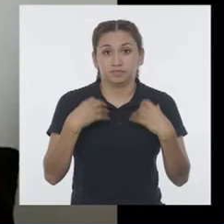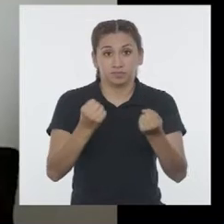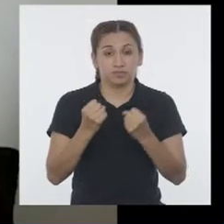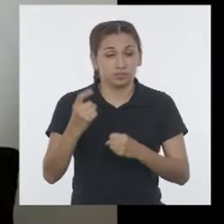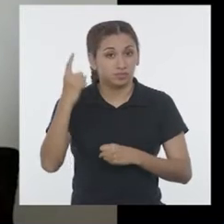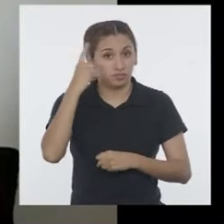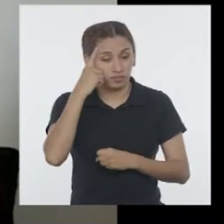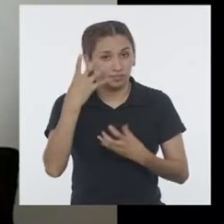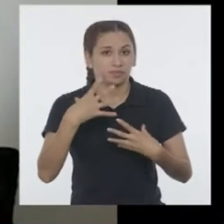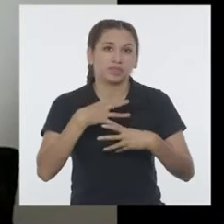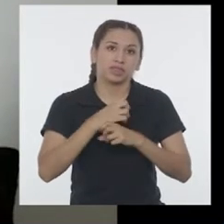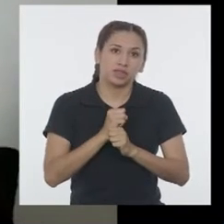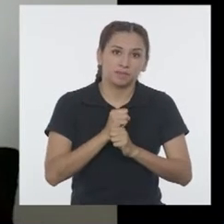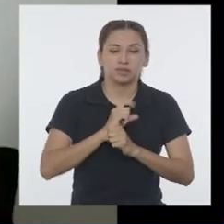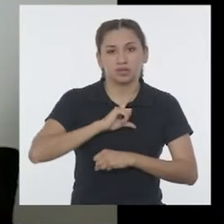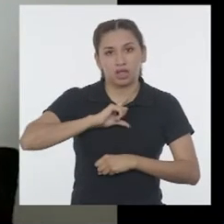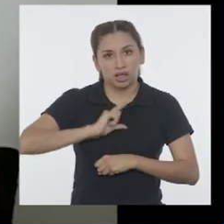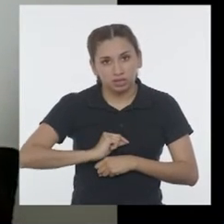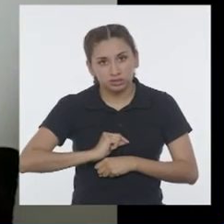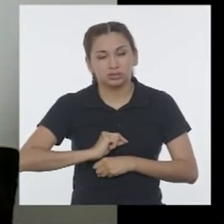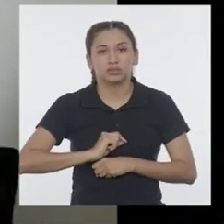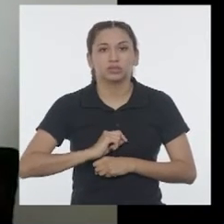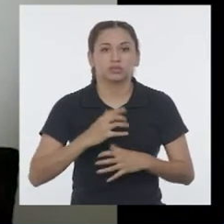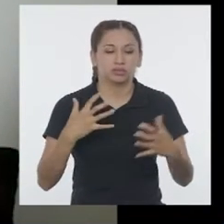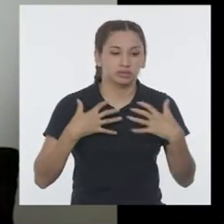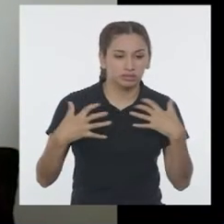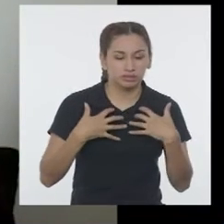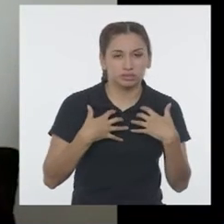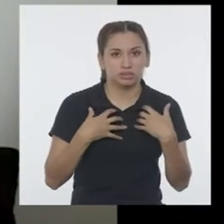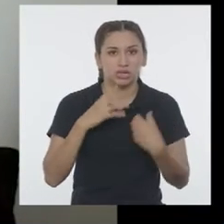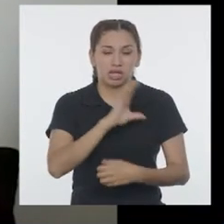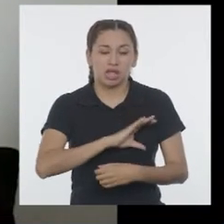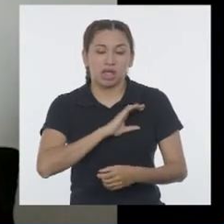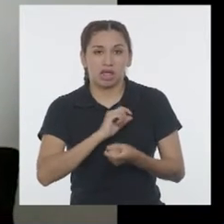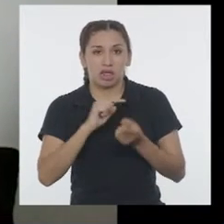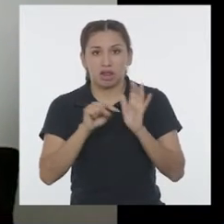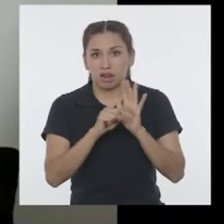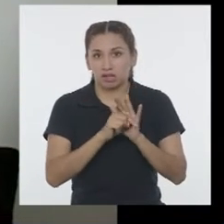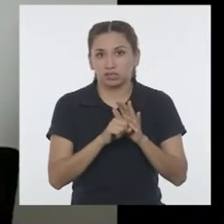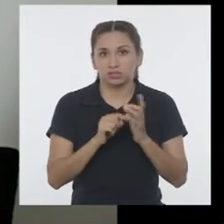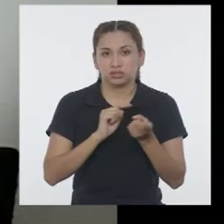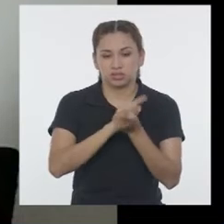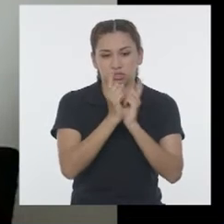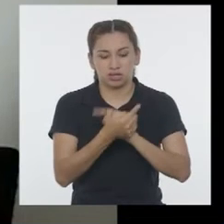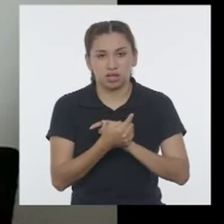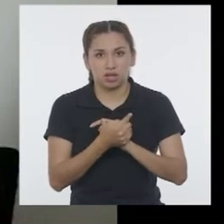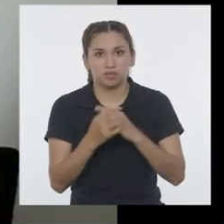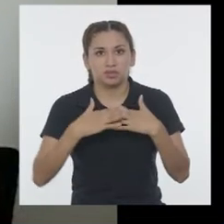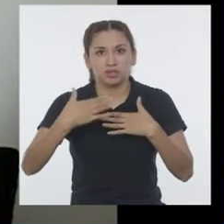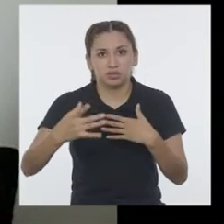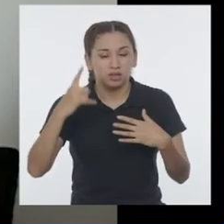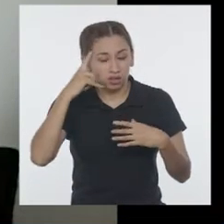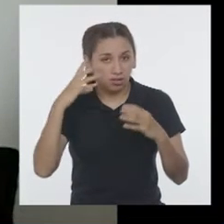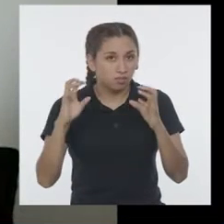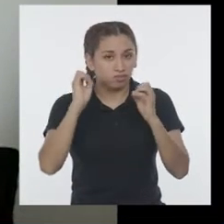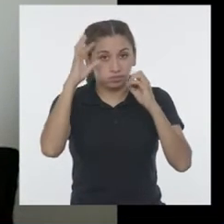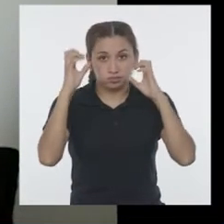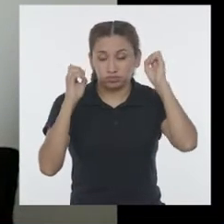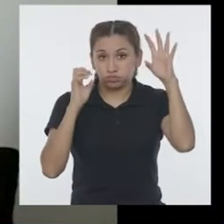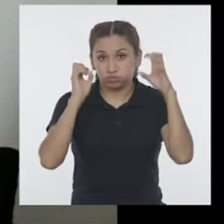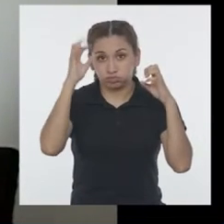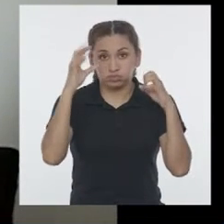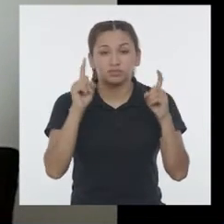salud mental como depresión, ansiedad, trastornos de conducta, trastorno de estrés postraumático,